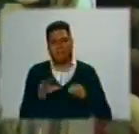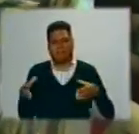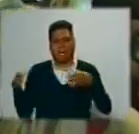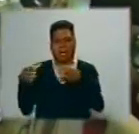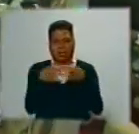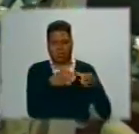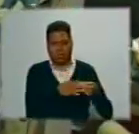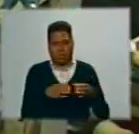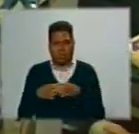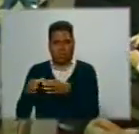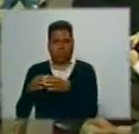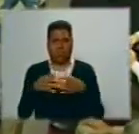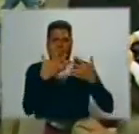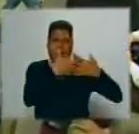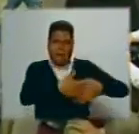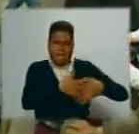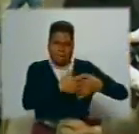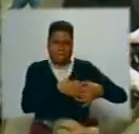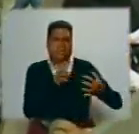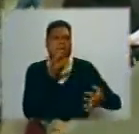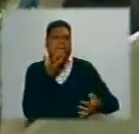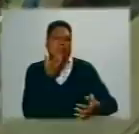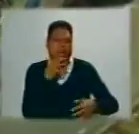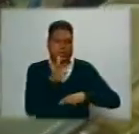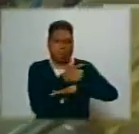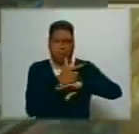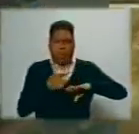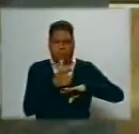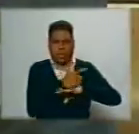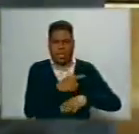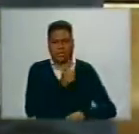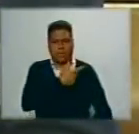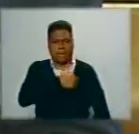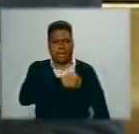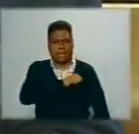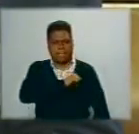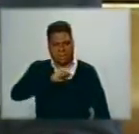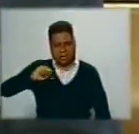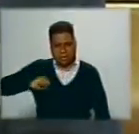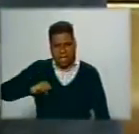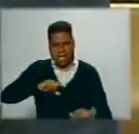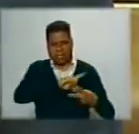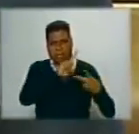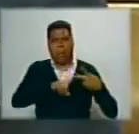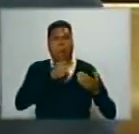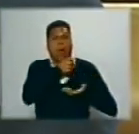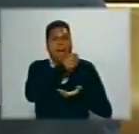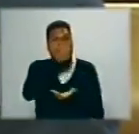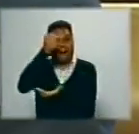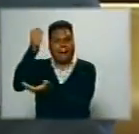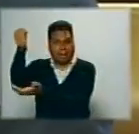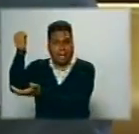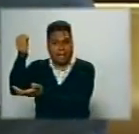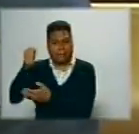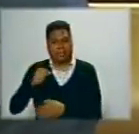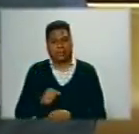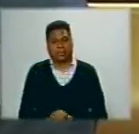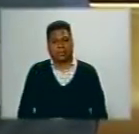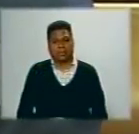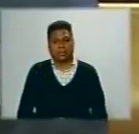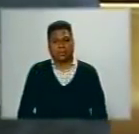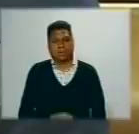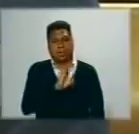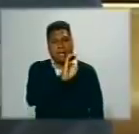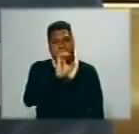agrupación, empresa pública, privada, comunal, los CLAP, con la PEP de producción de